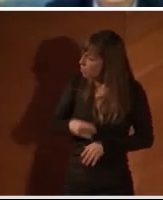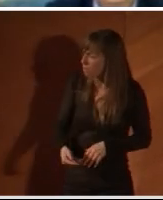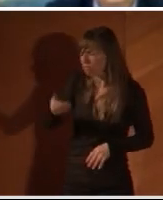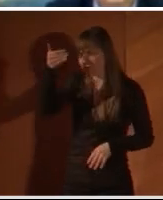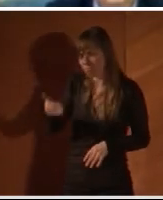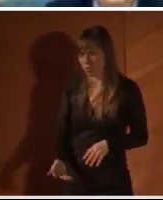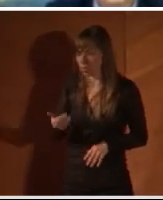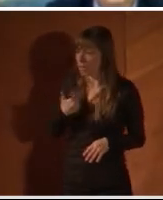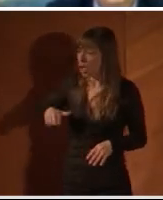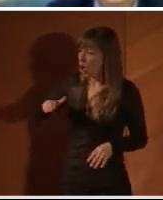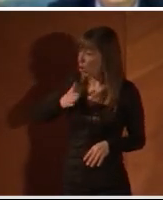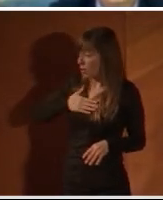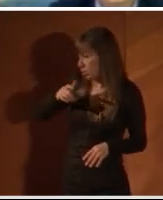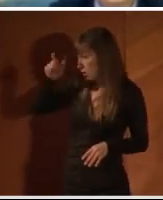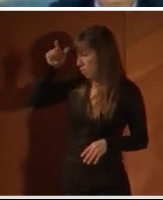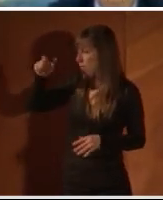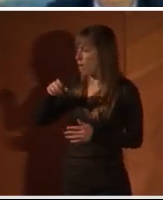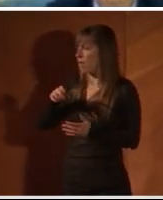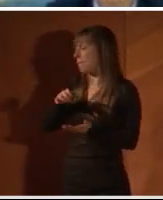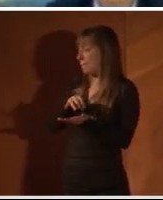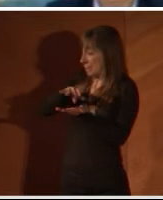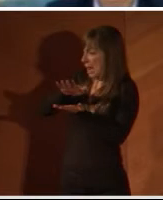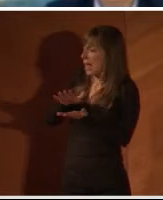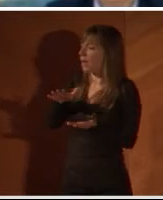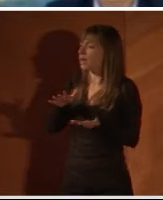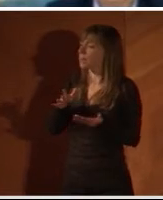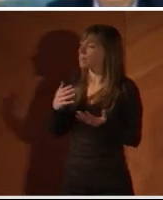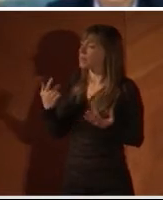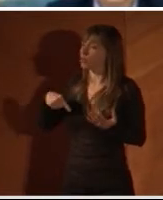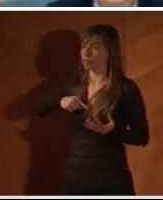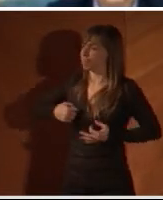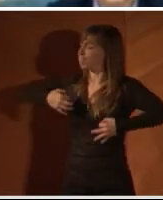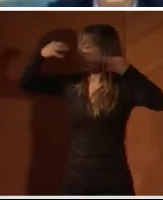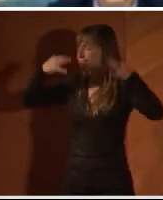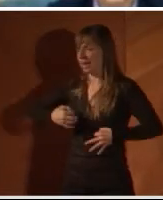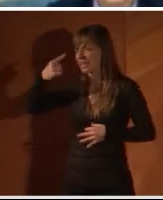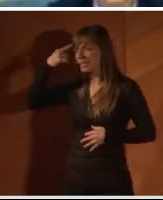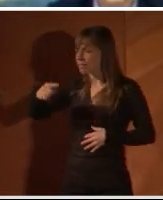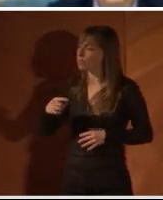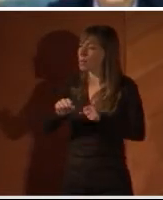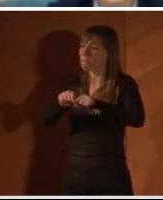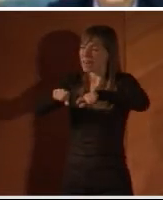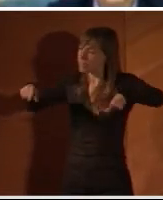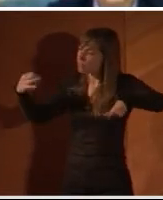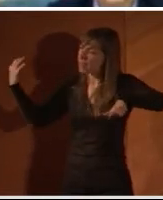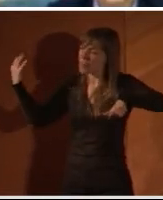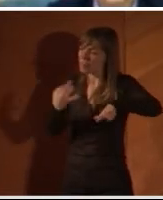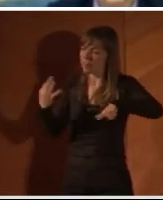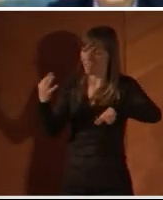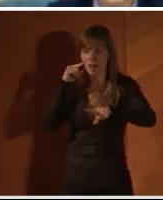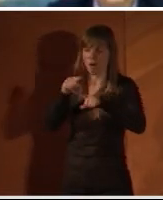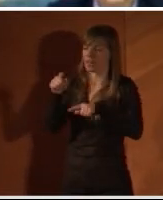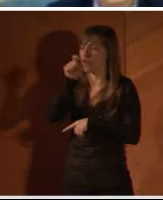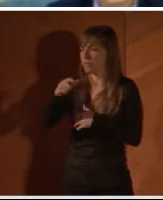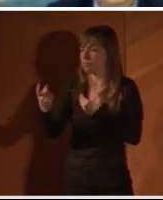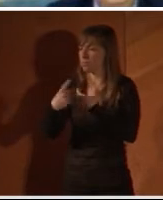estábamos convencidos de que teníamos que tener esta plataforma para que la ciudadanía fuese